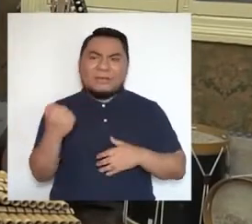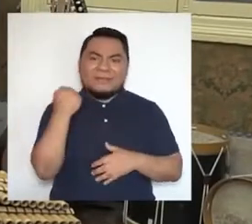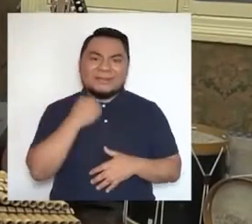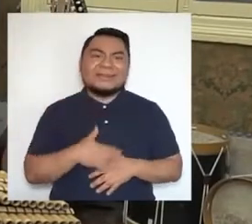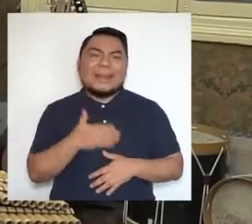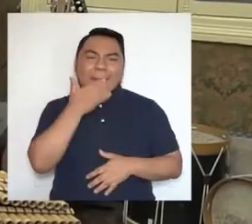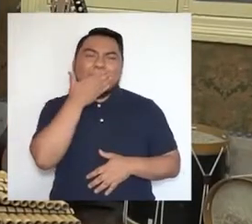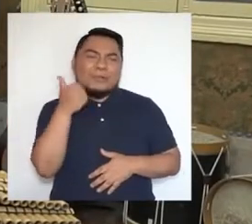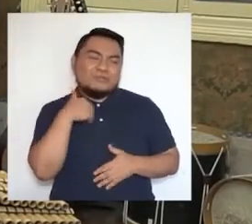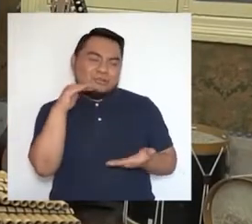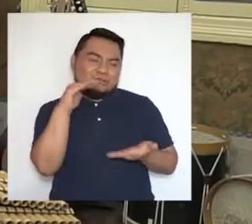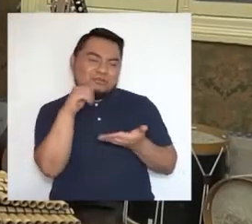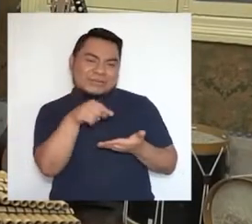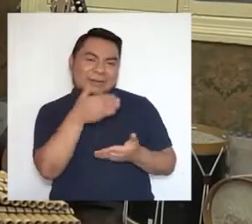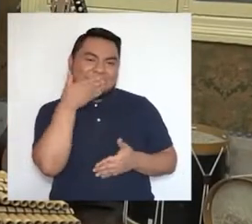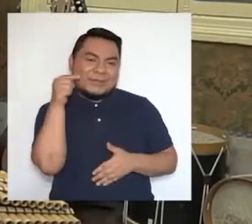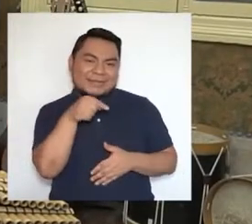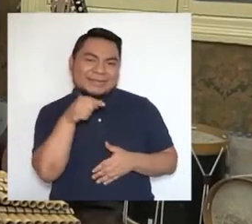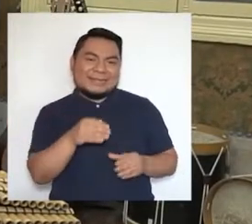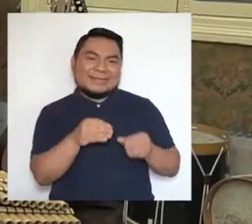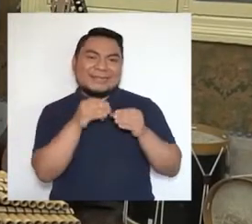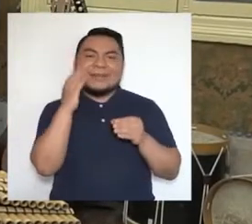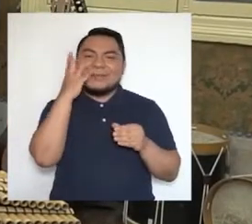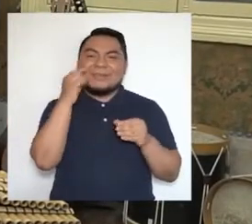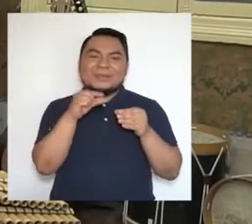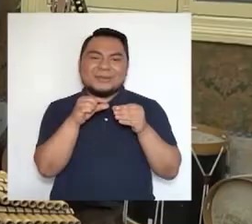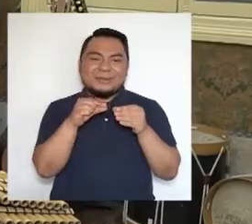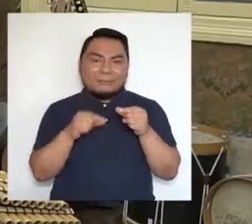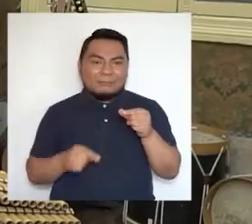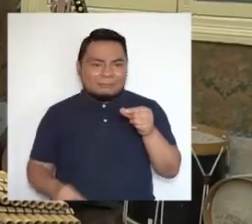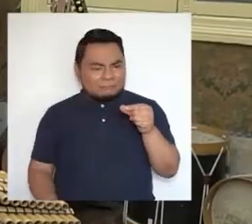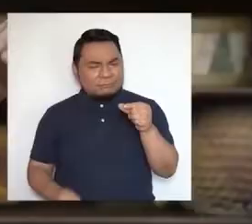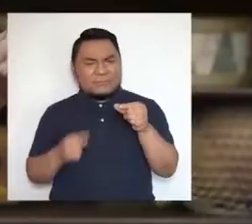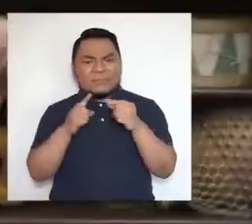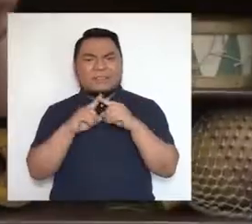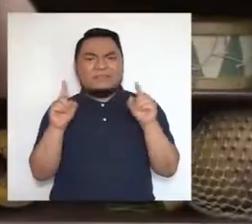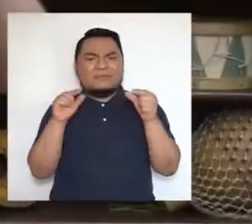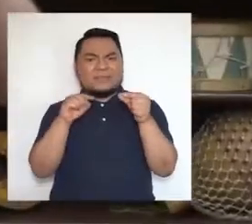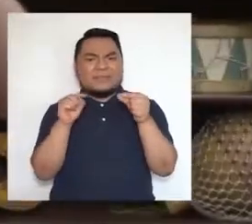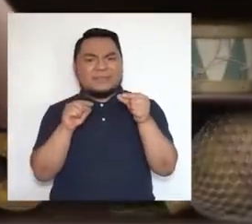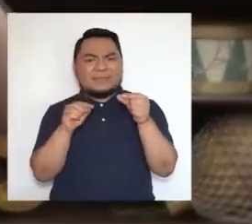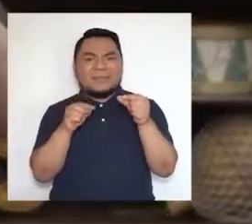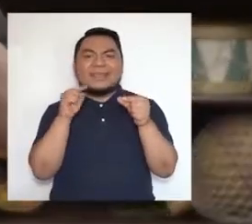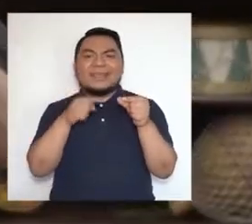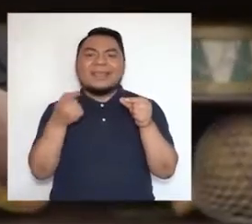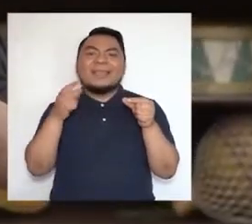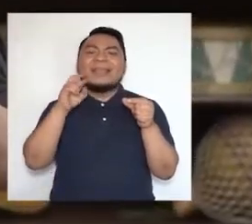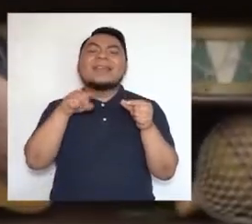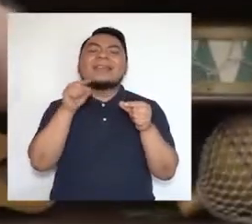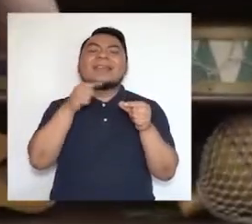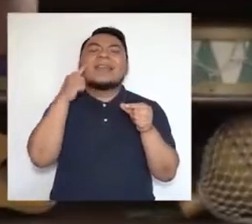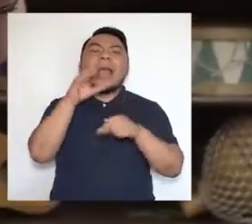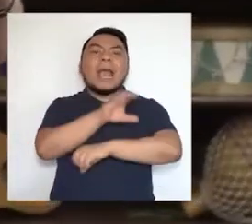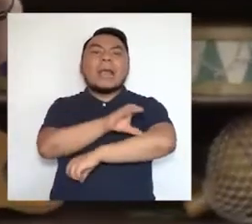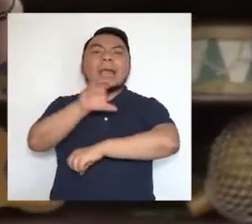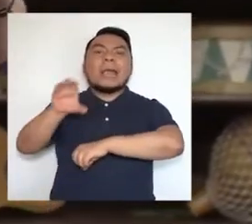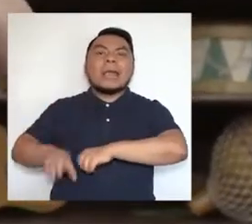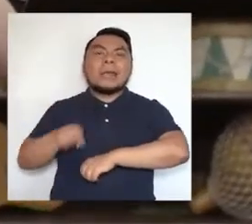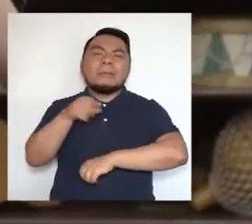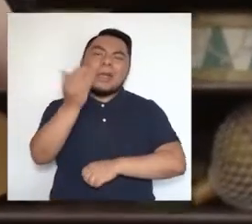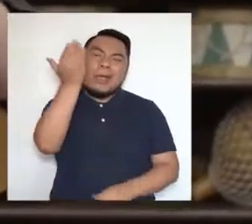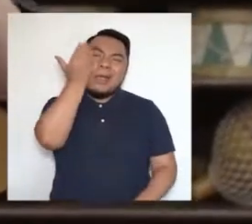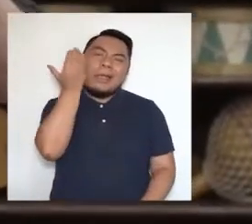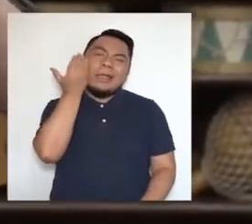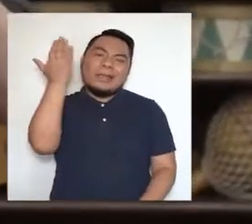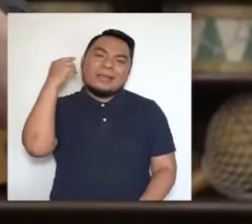esta pequeñita, por ejemplo. Uy, qué bonito. Pero mira, este es diferente. Este es un rondador de Cajamarca muy